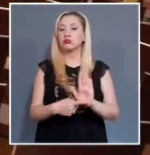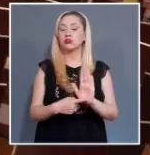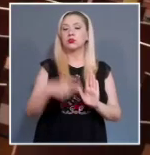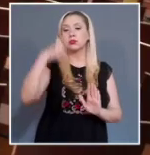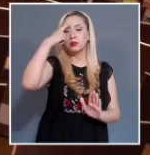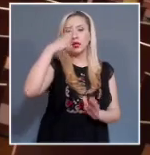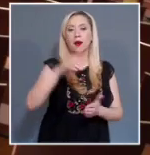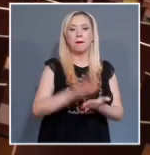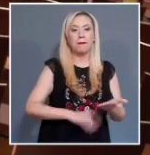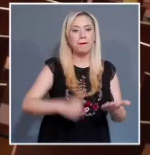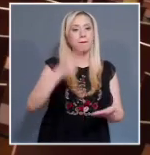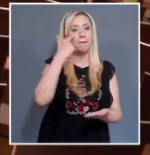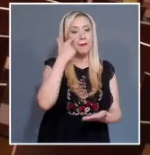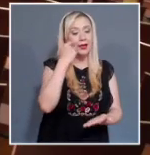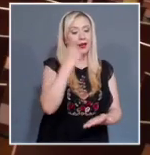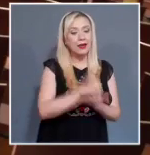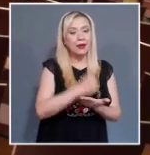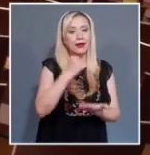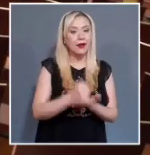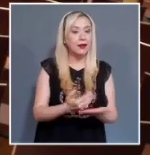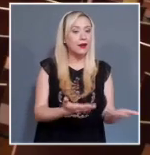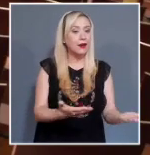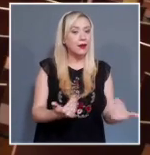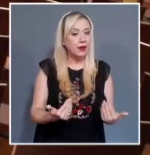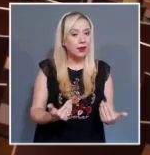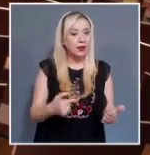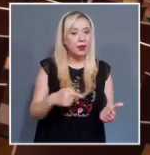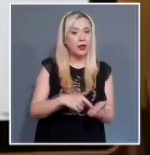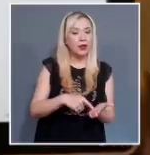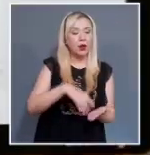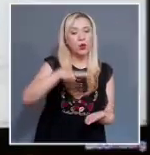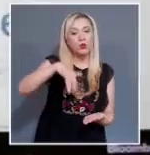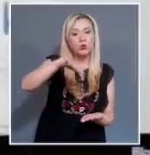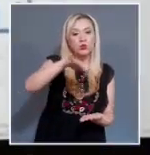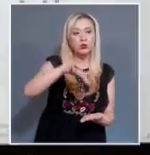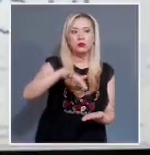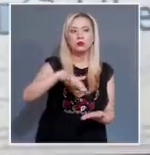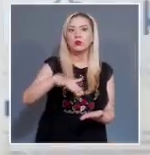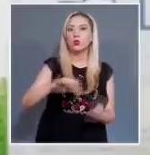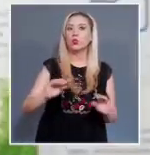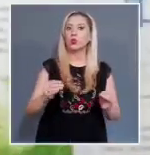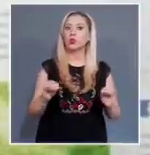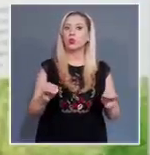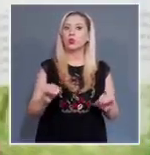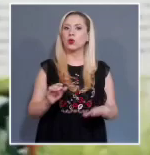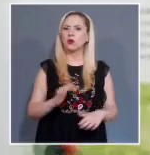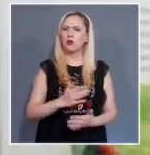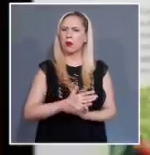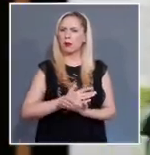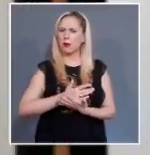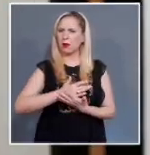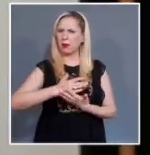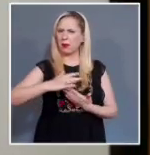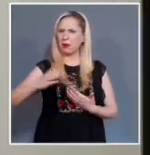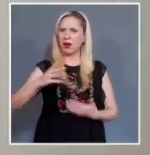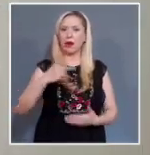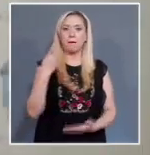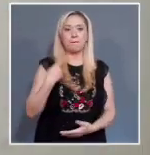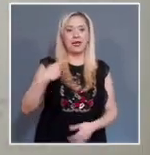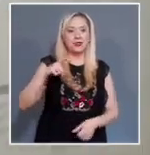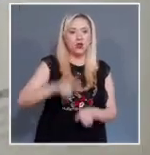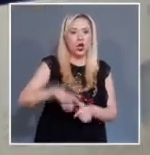debían identificarse mediante términos de búsqueda iba más allá de lo necesario, ni que la protección de datos personales sensibles no